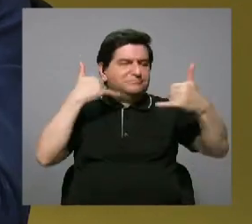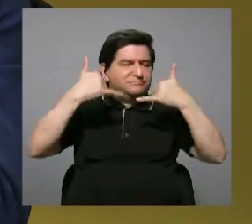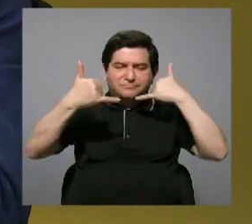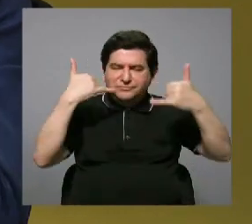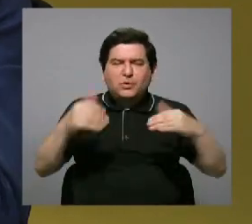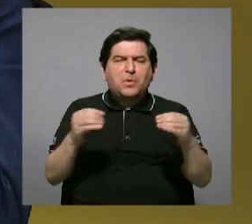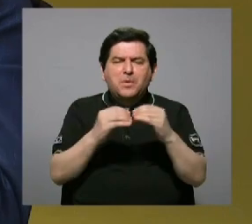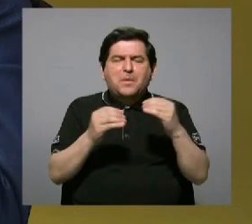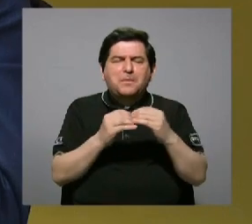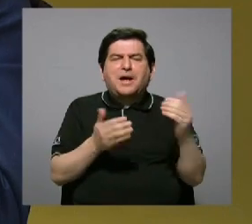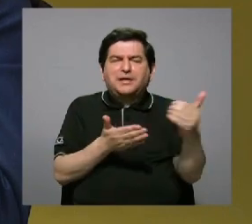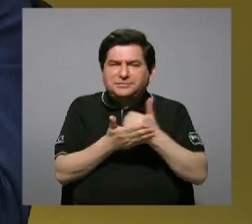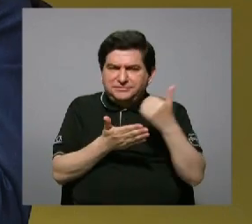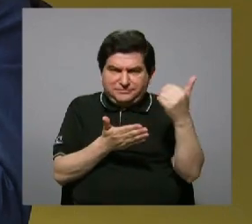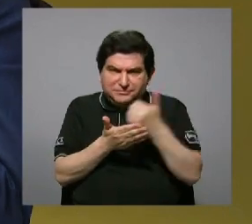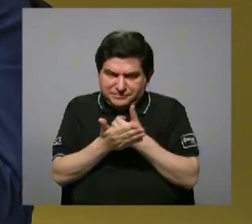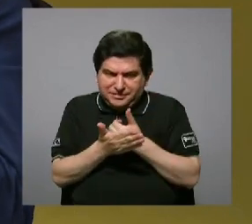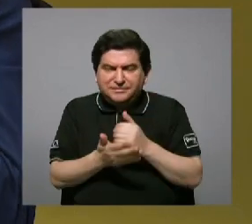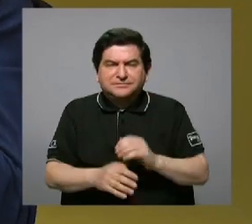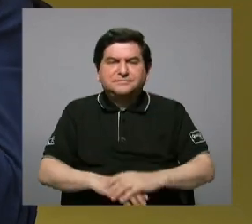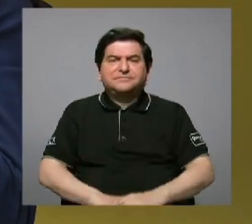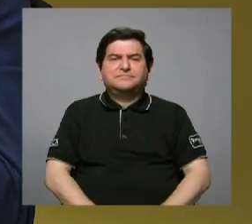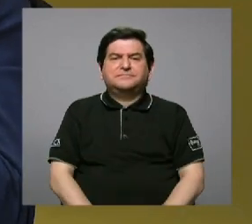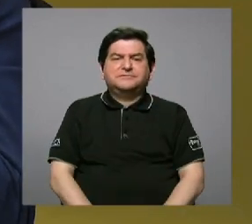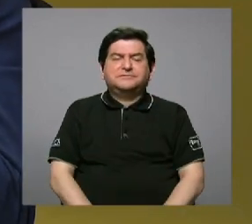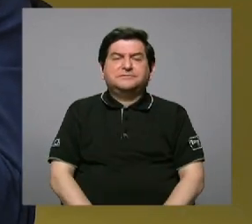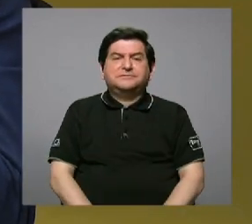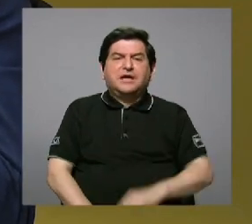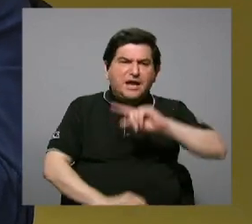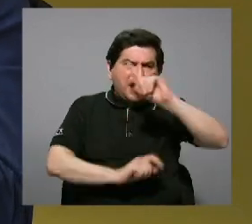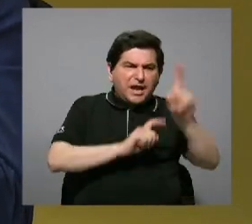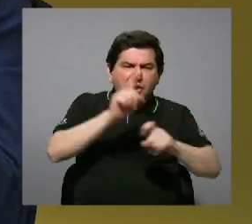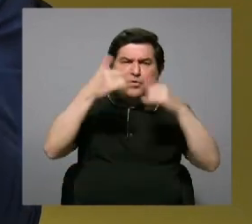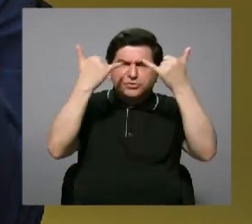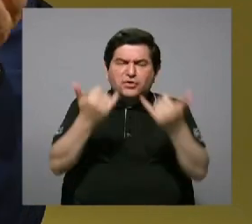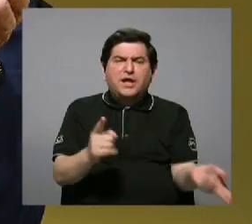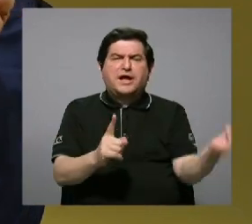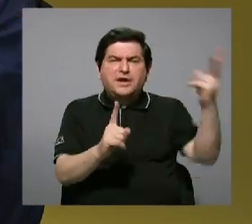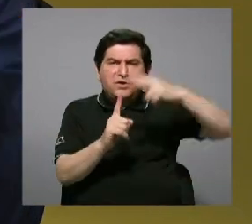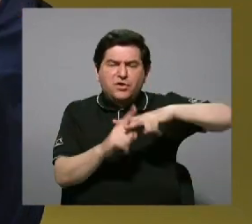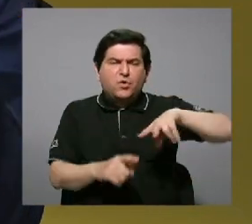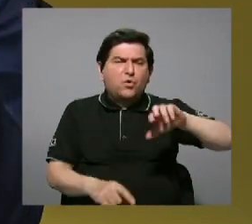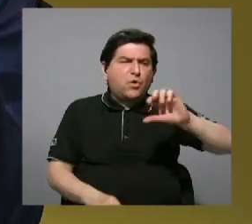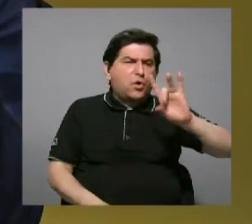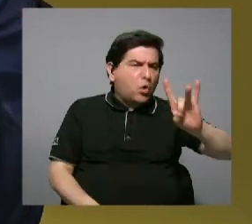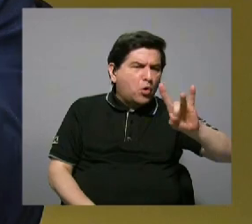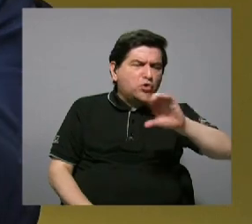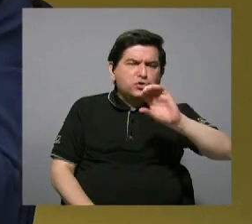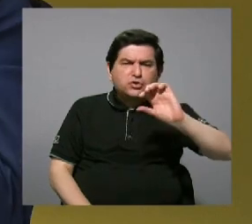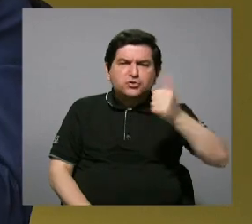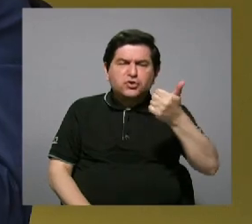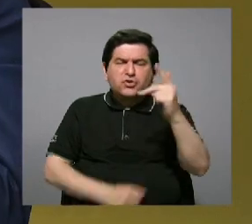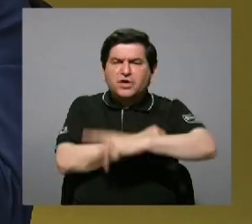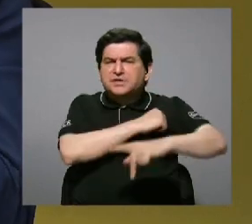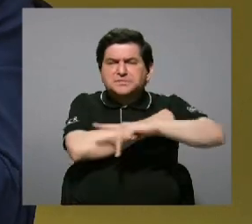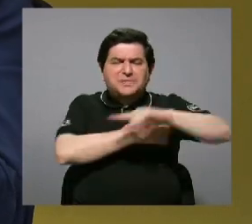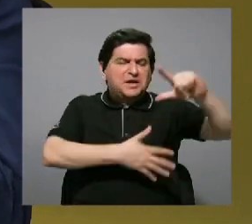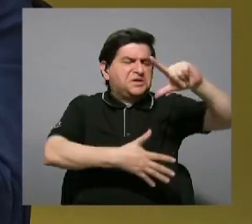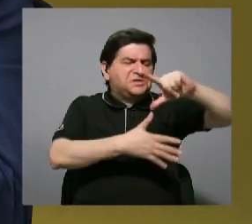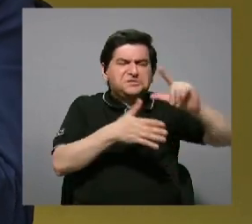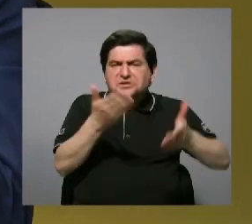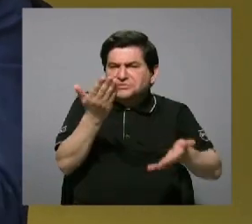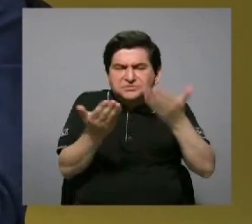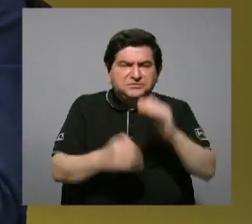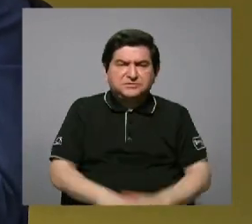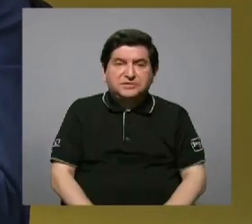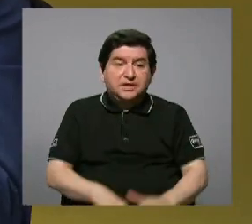ser mucho más económica. El cuestionario ya había sido aplicado en 8 o 10 países latinoamericanos, y además,